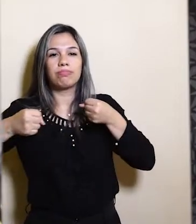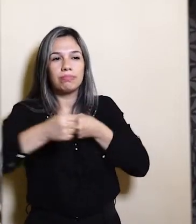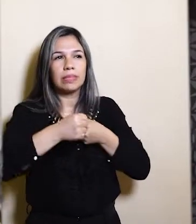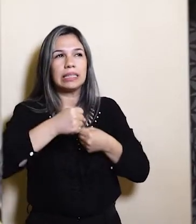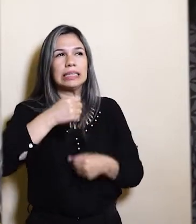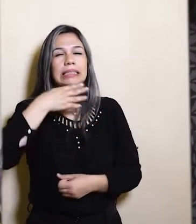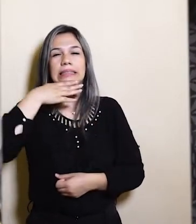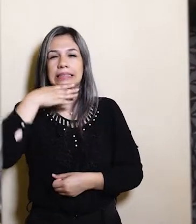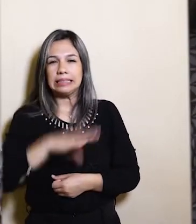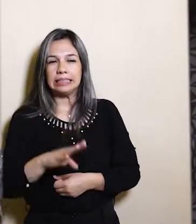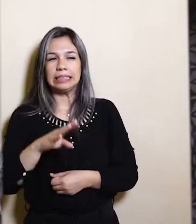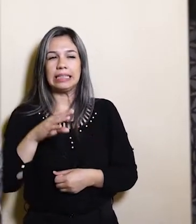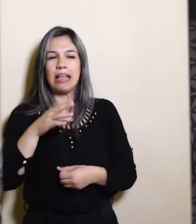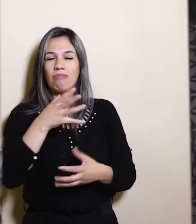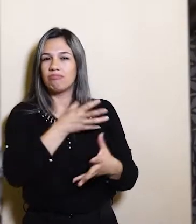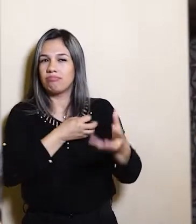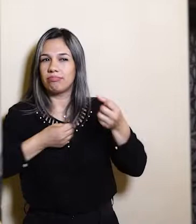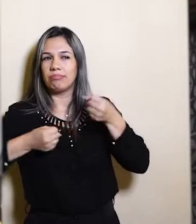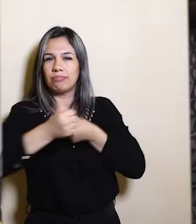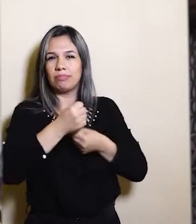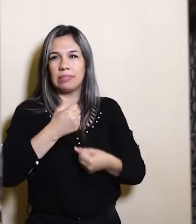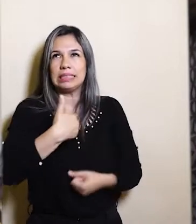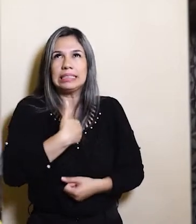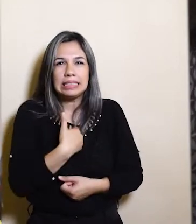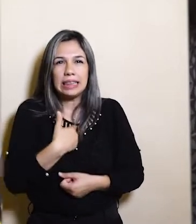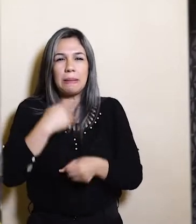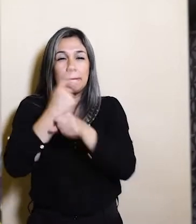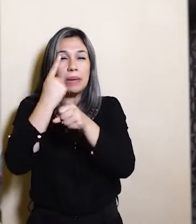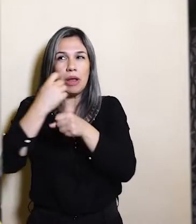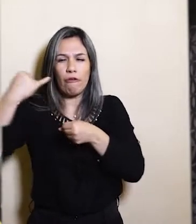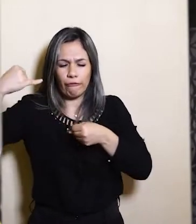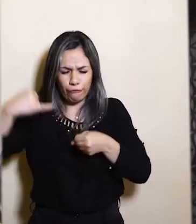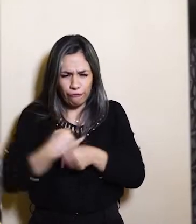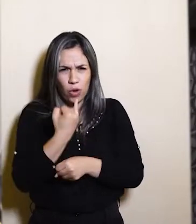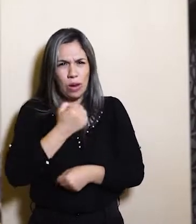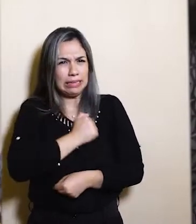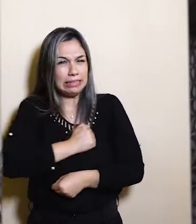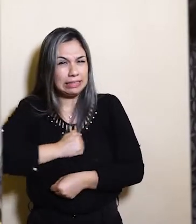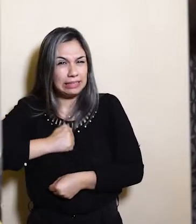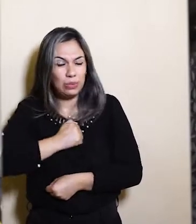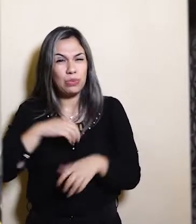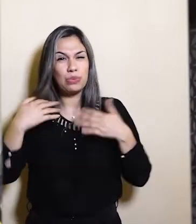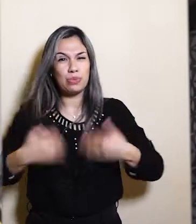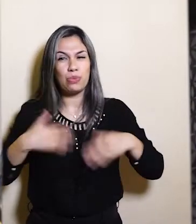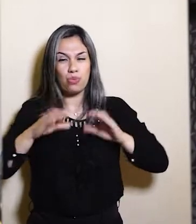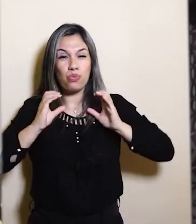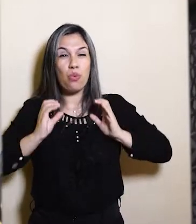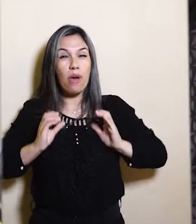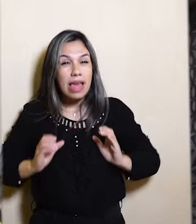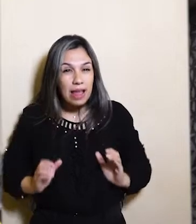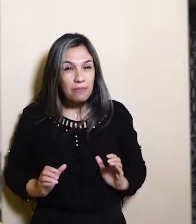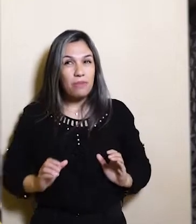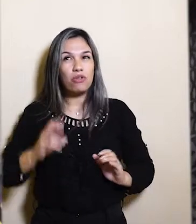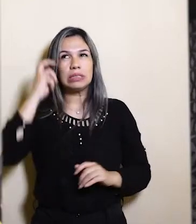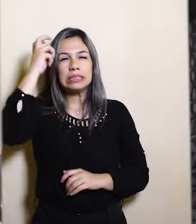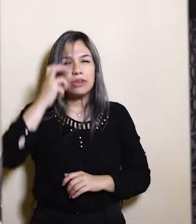es ponerse en los zapatos de esa niña que ha sufrido un abuso sexual, una violación, con todo el daño físico, psicológico y